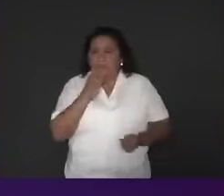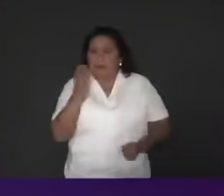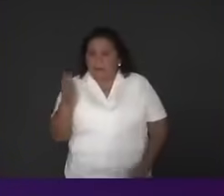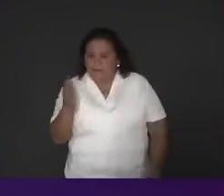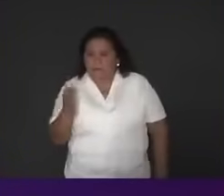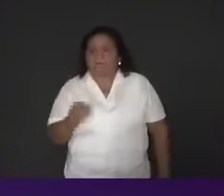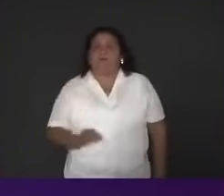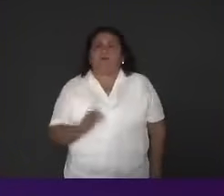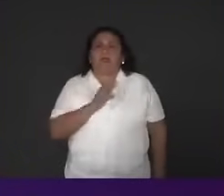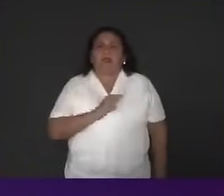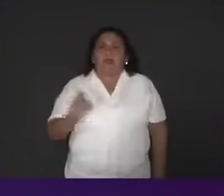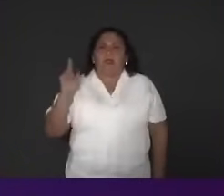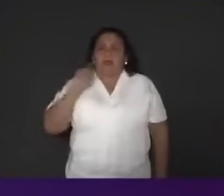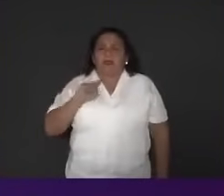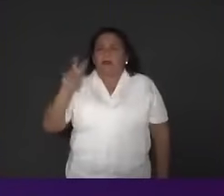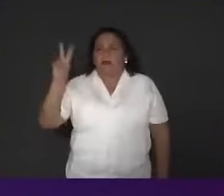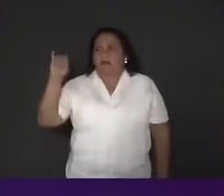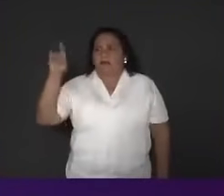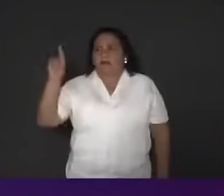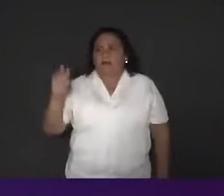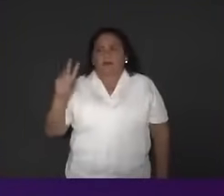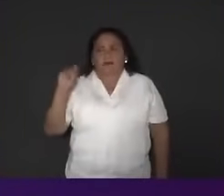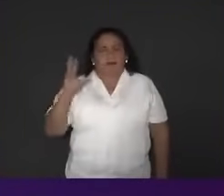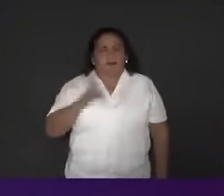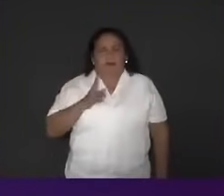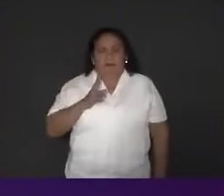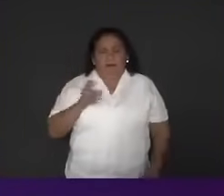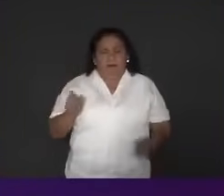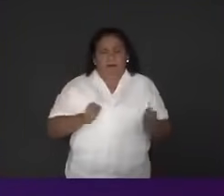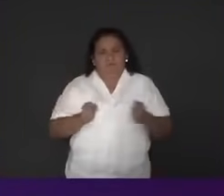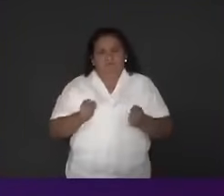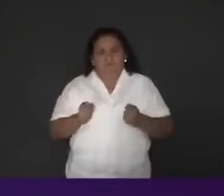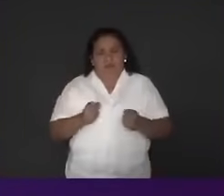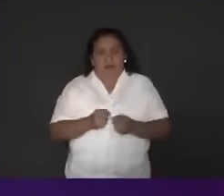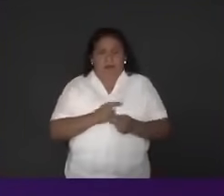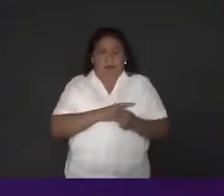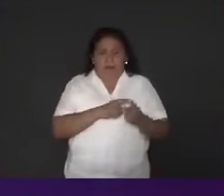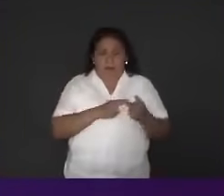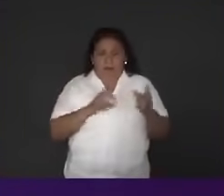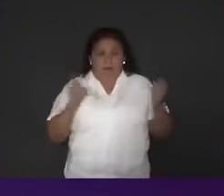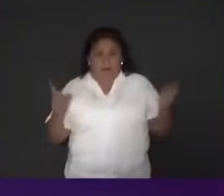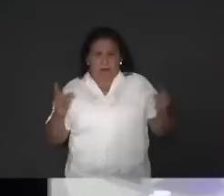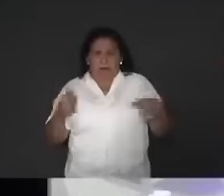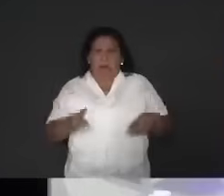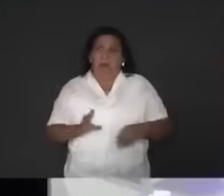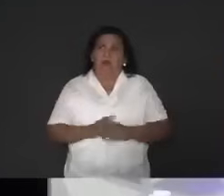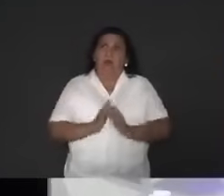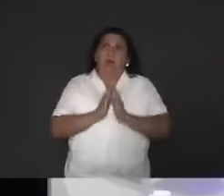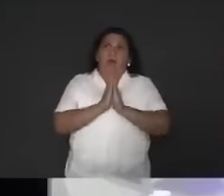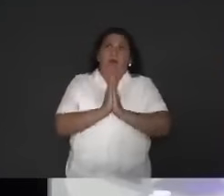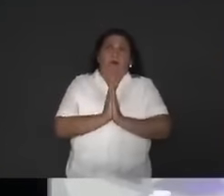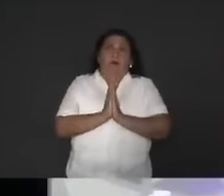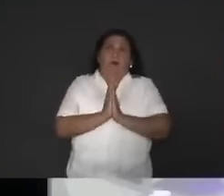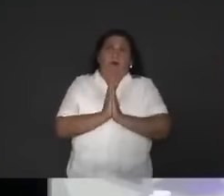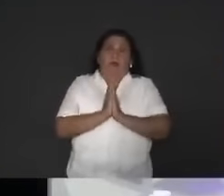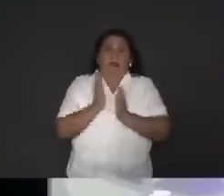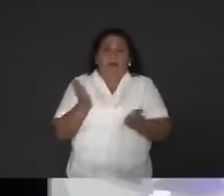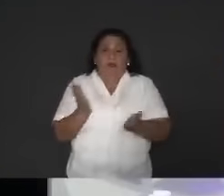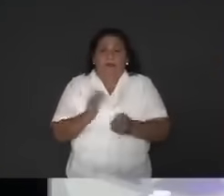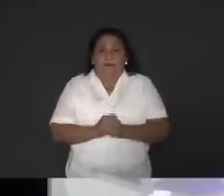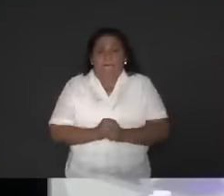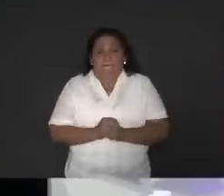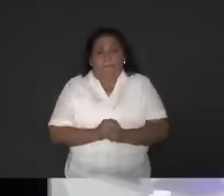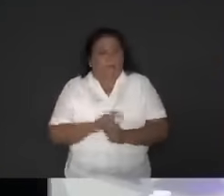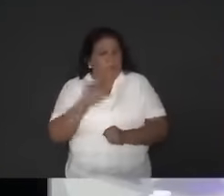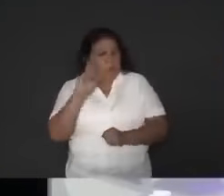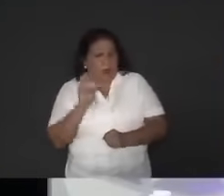adelante. No tienen estrategia de seguridad. Su estrategia se basa en prenderle una veladora al comandante Zaidén. Eso no es